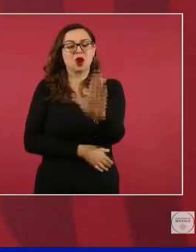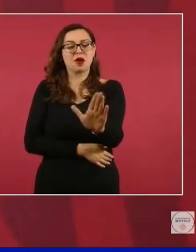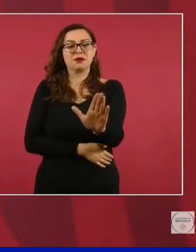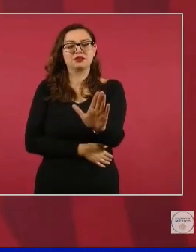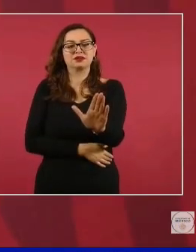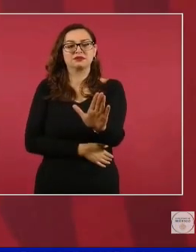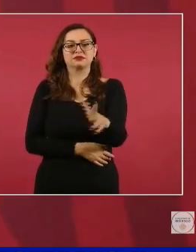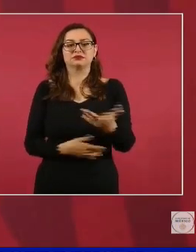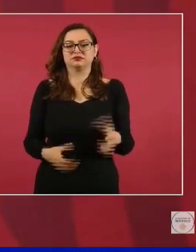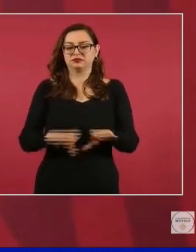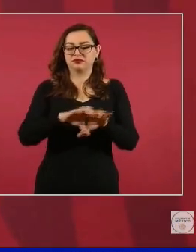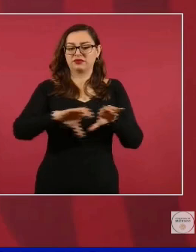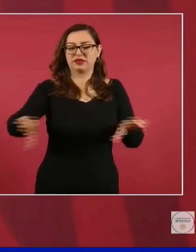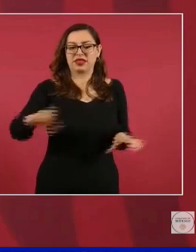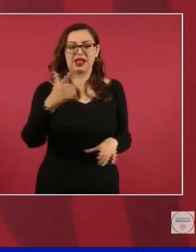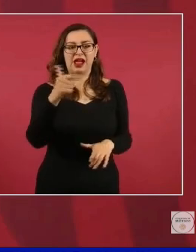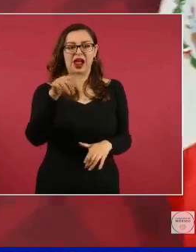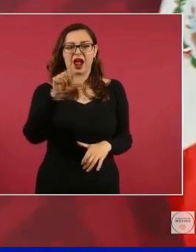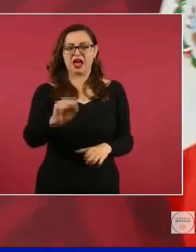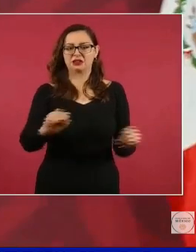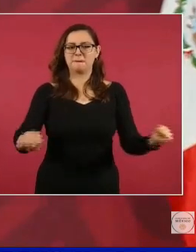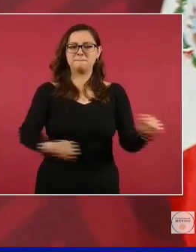un gasoducto